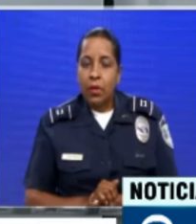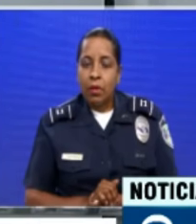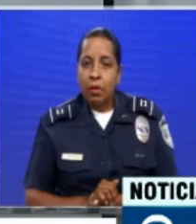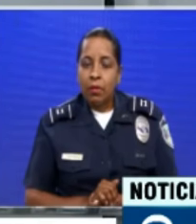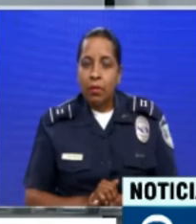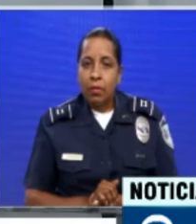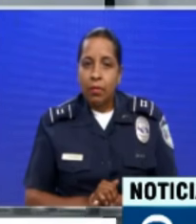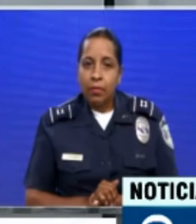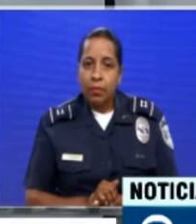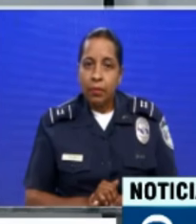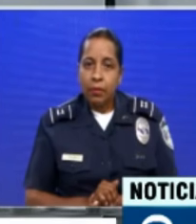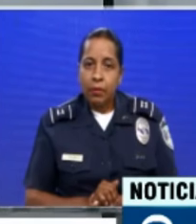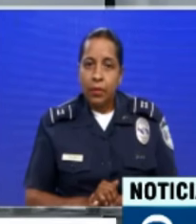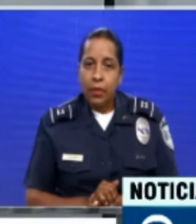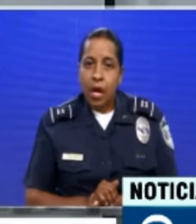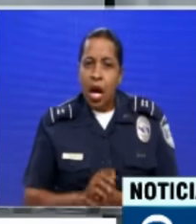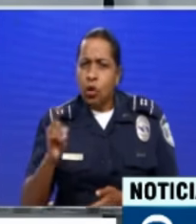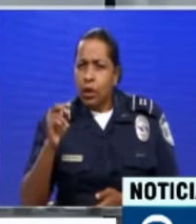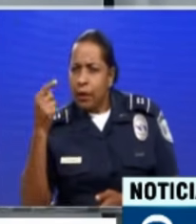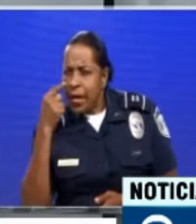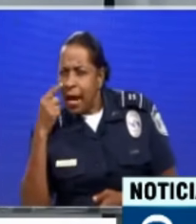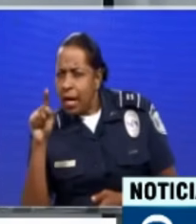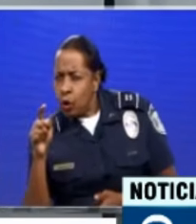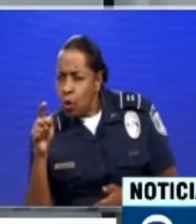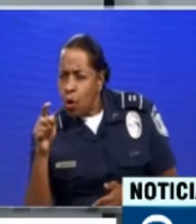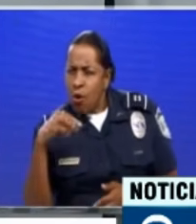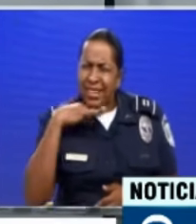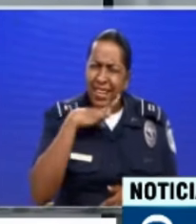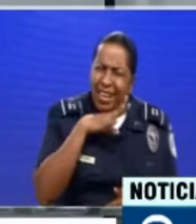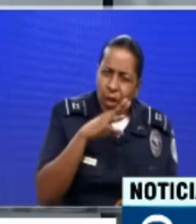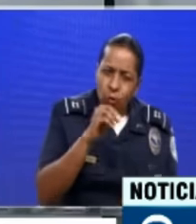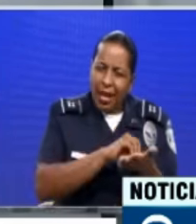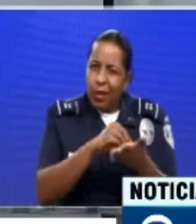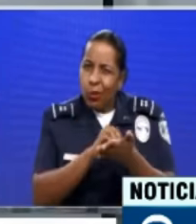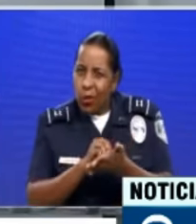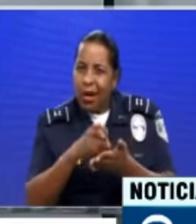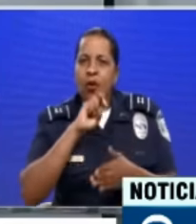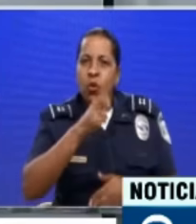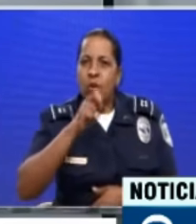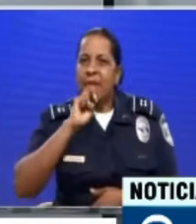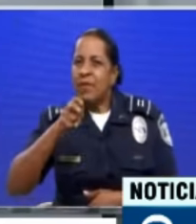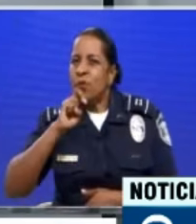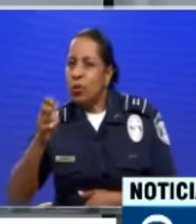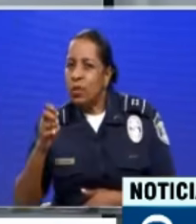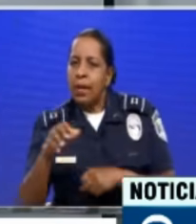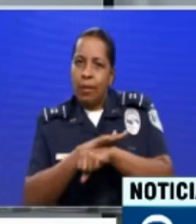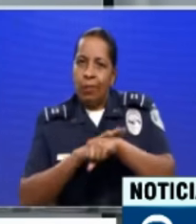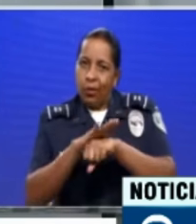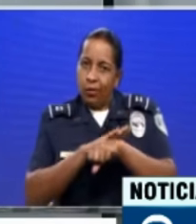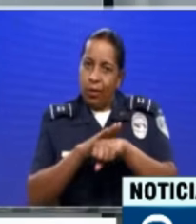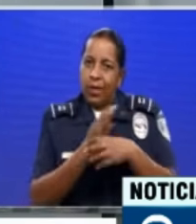a que donde vean una irregularidad, la denuncien.